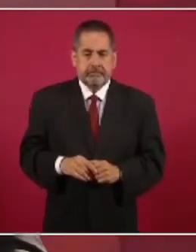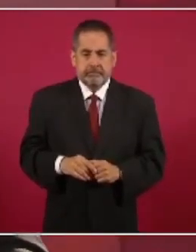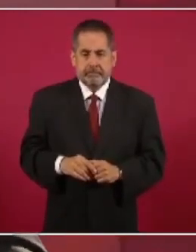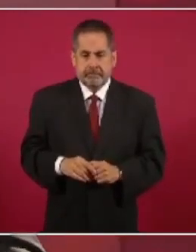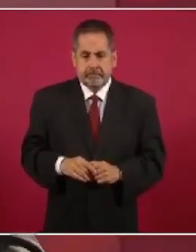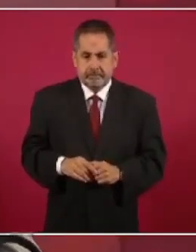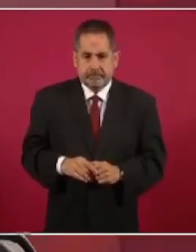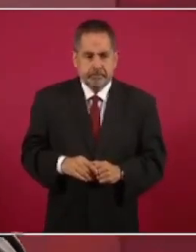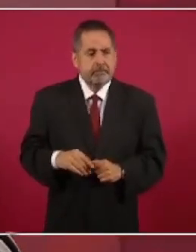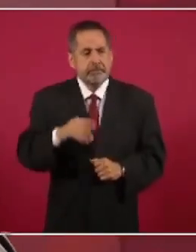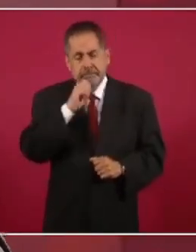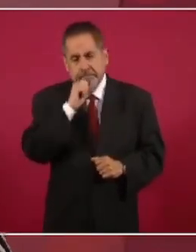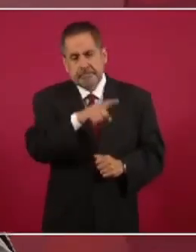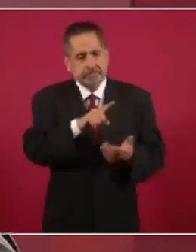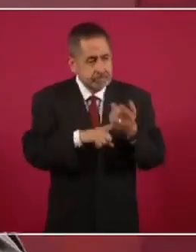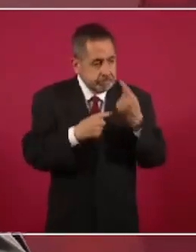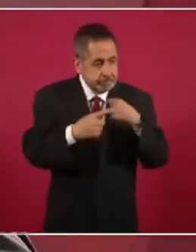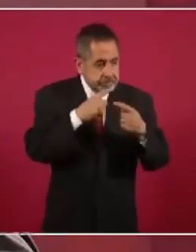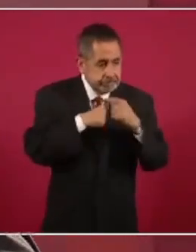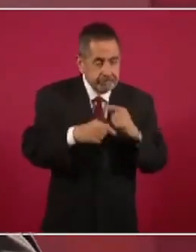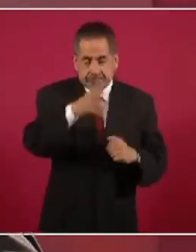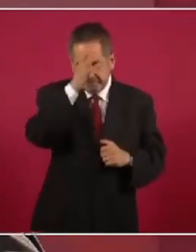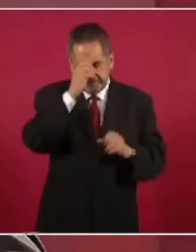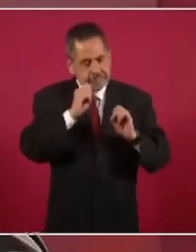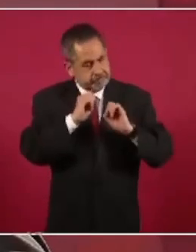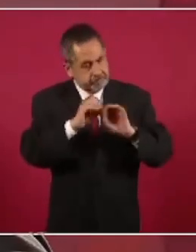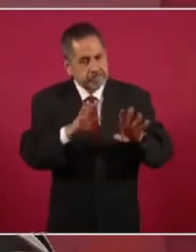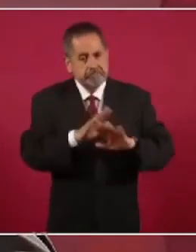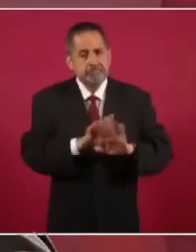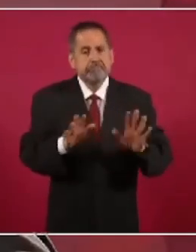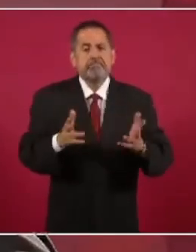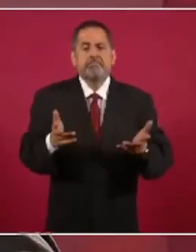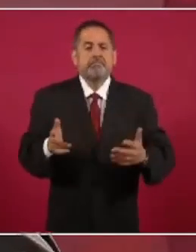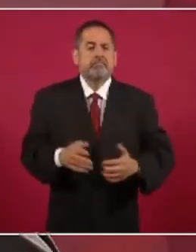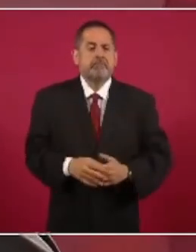Hasta en esos casos llegamos a acuerdos.